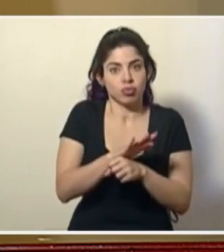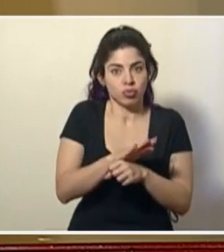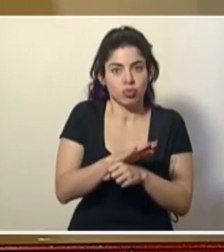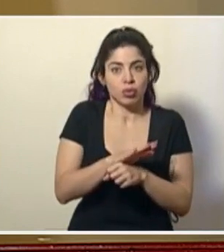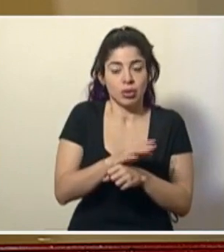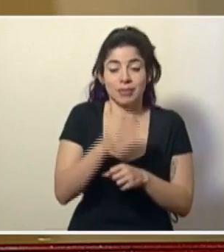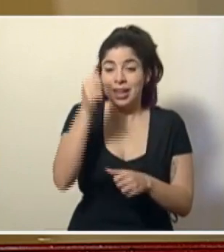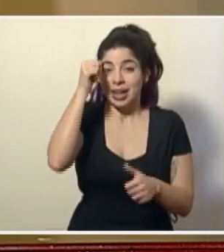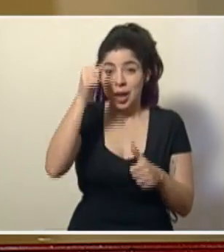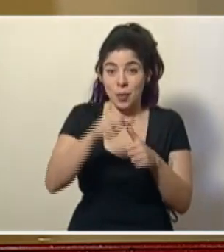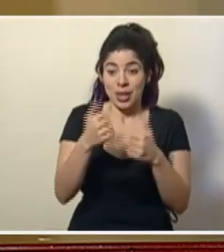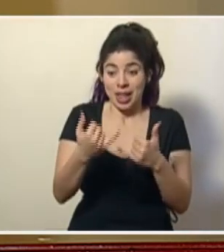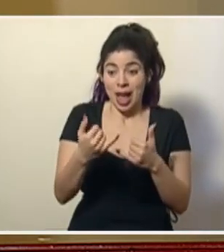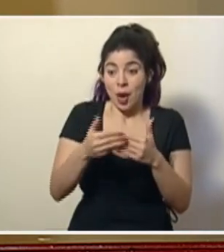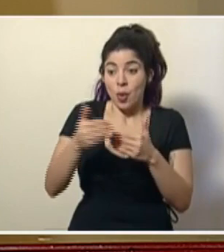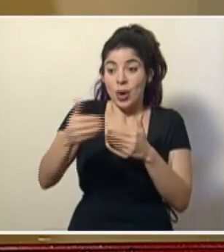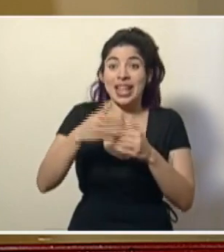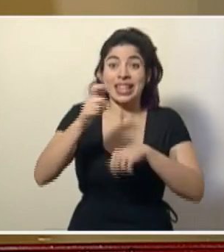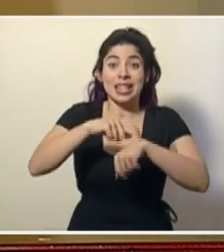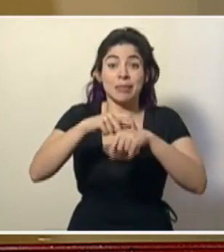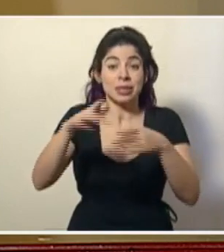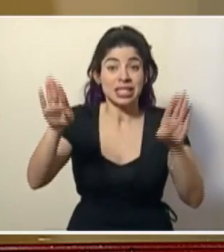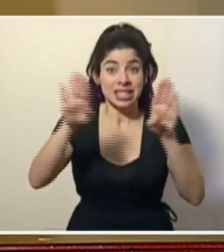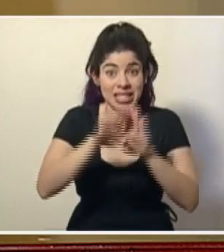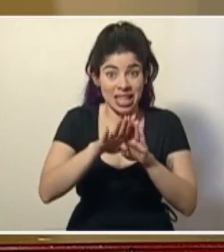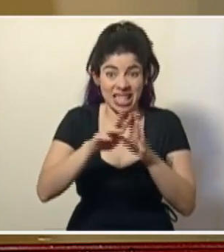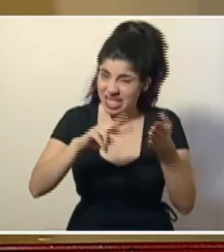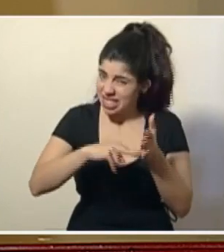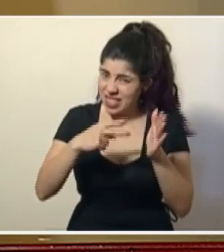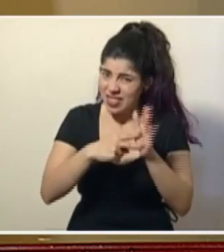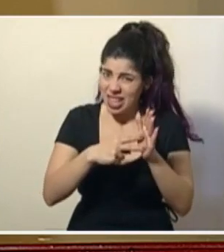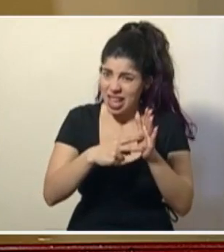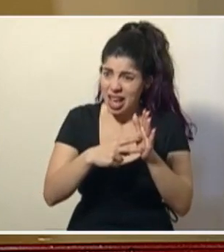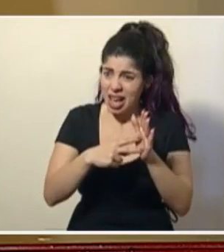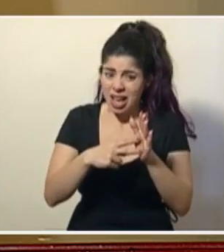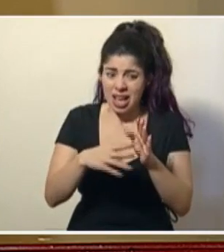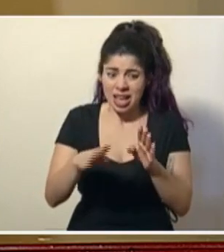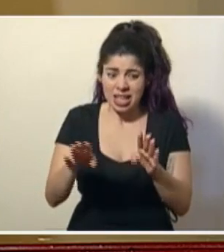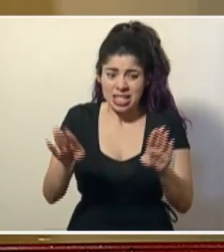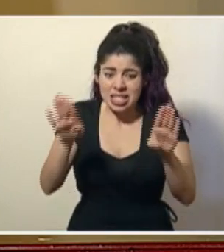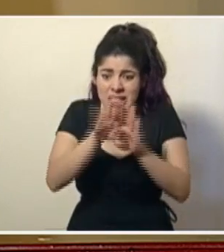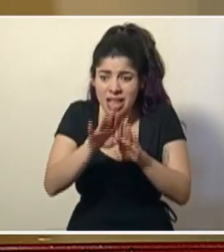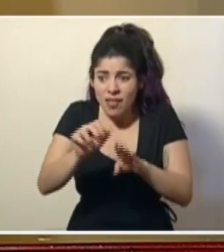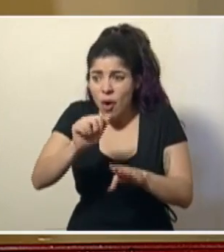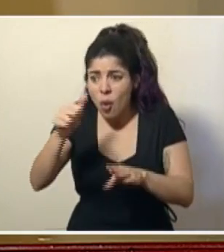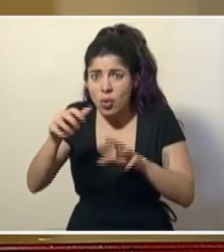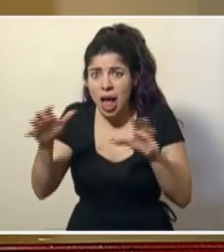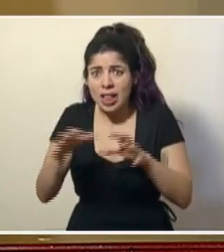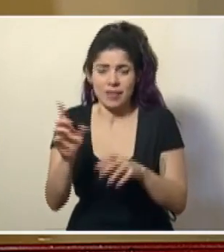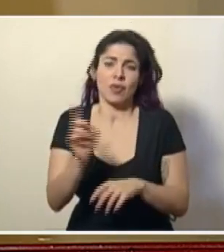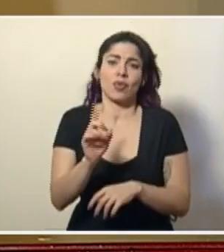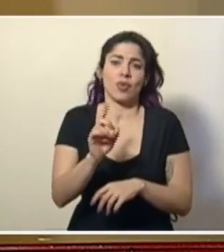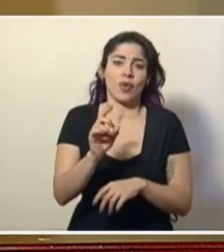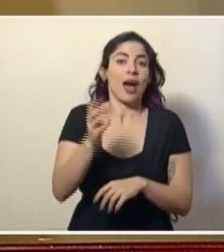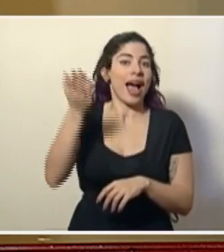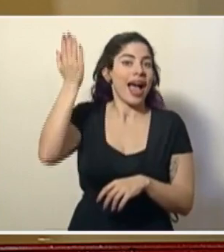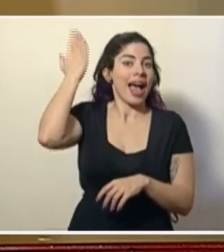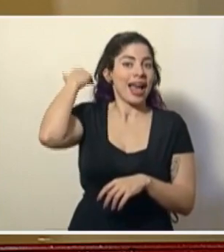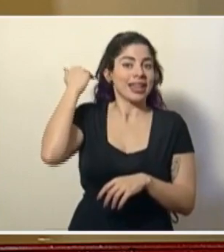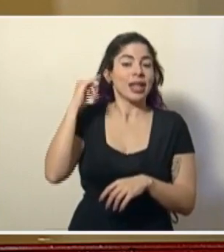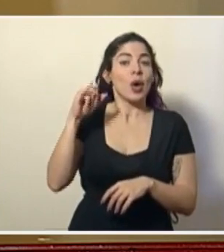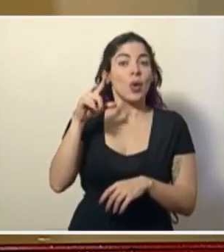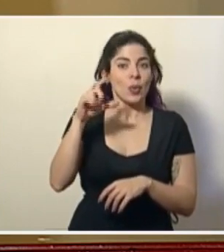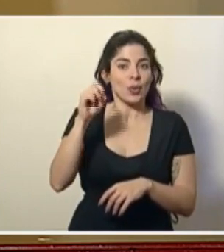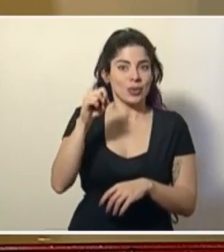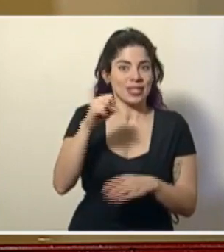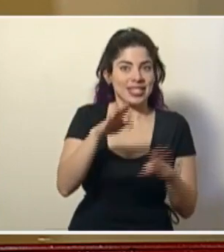esta fase de cierre no estamos cerrando actividades adicionales, como sí ocurrió en la de mediados